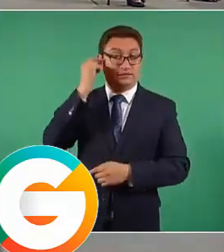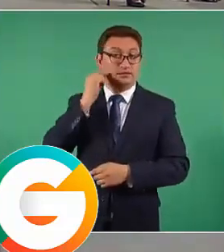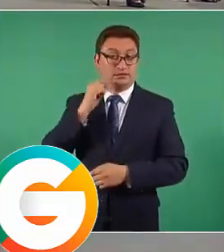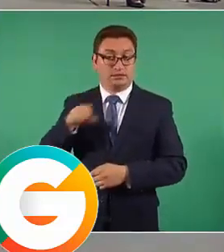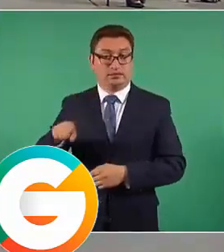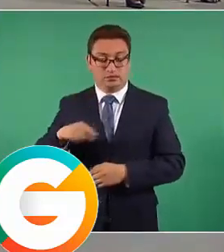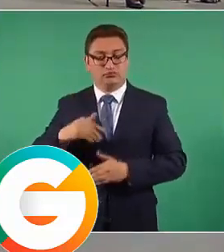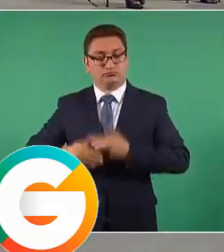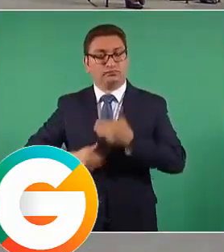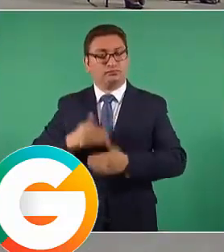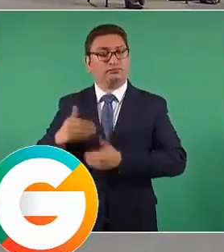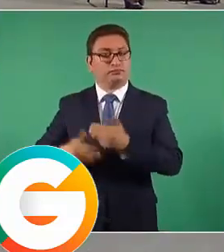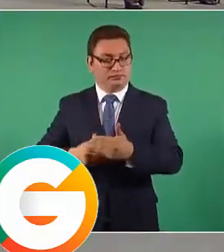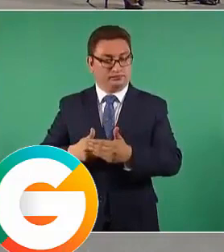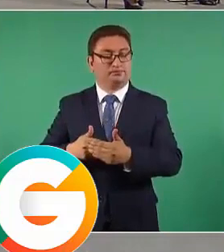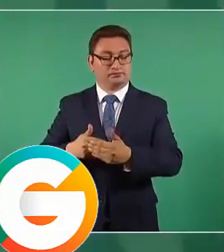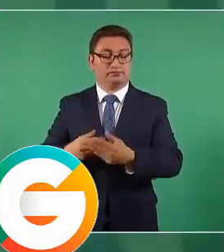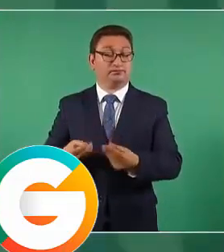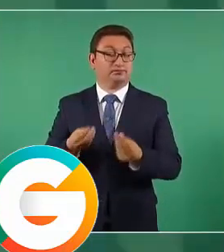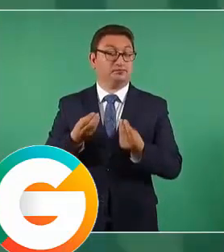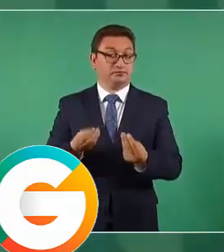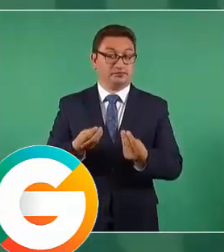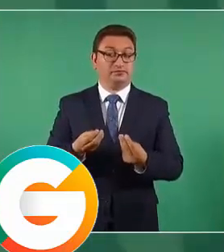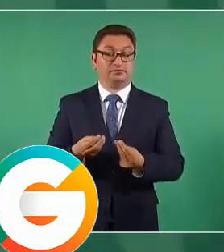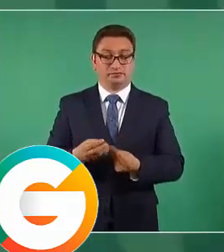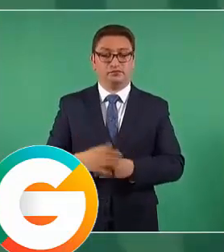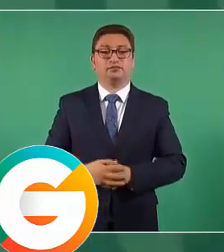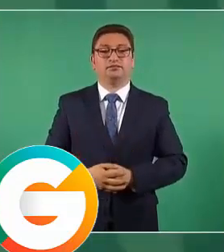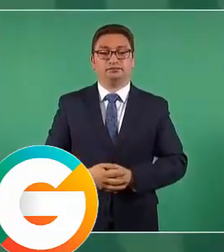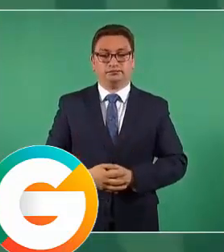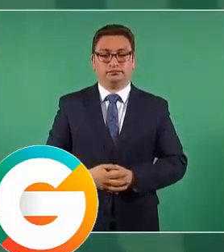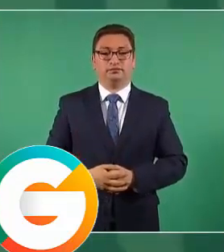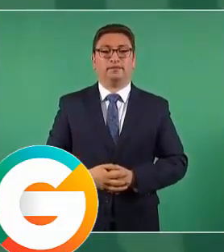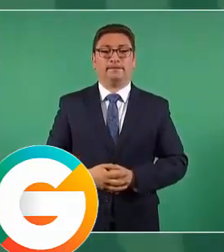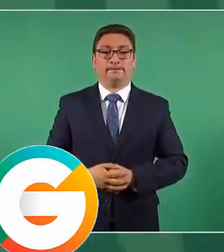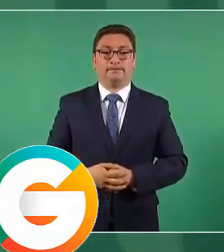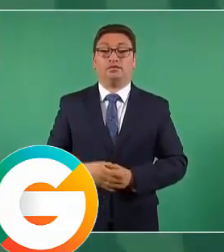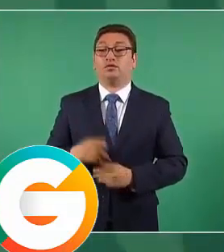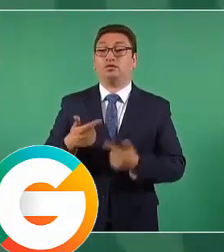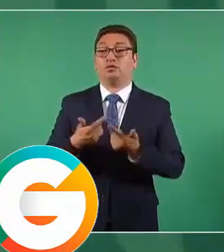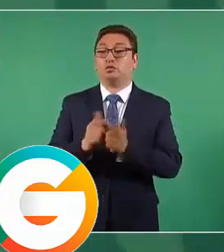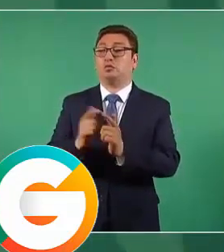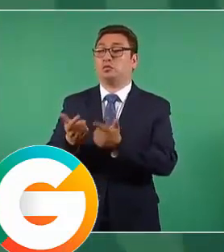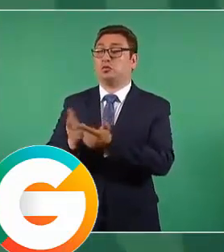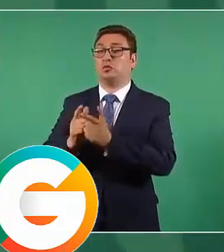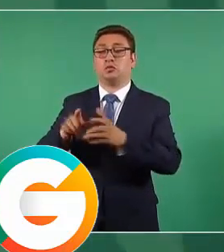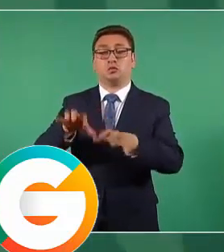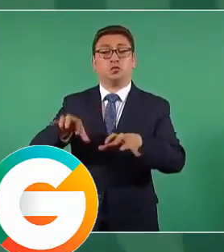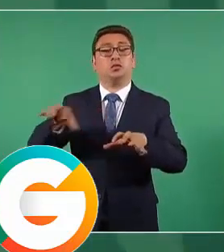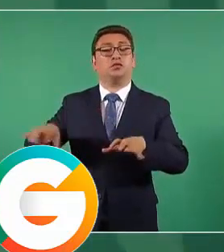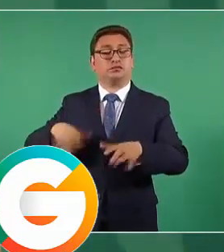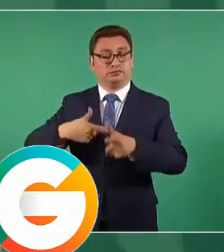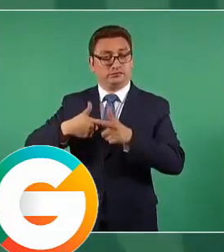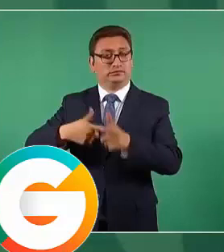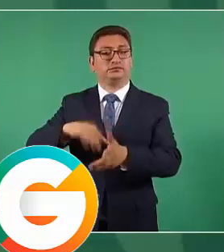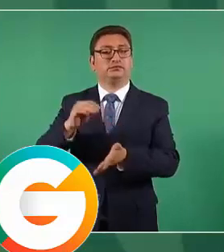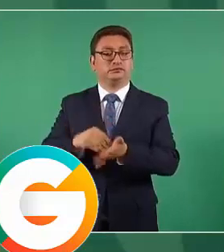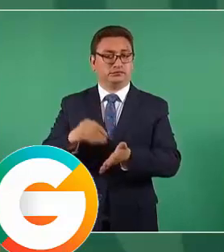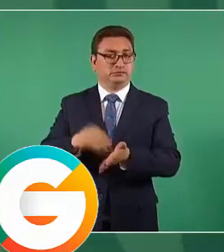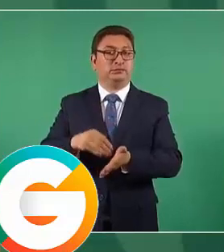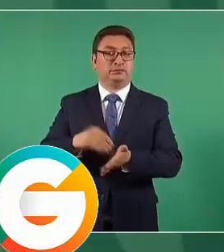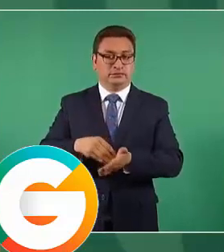avanzado bastante. No dejan de haber estos grupos que,